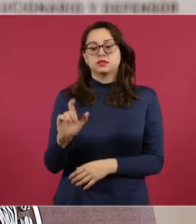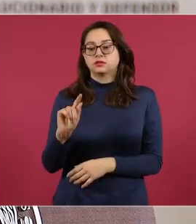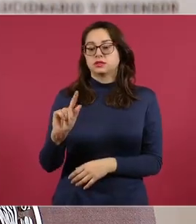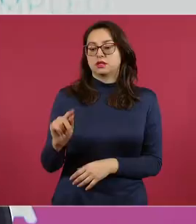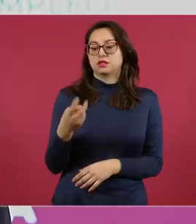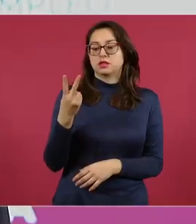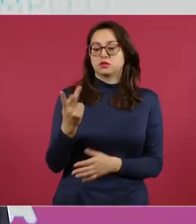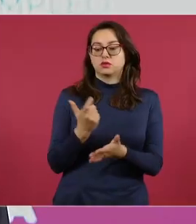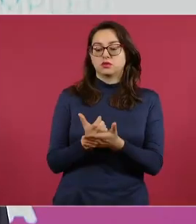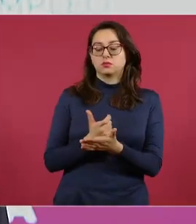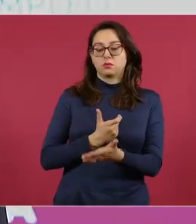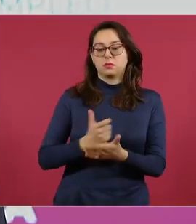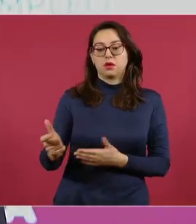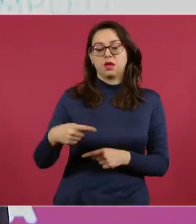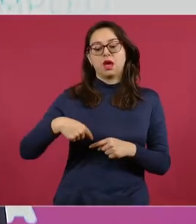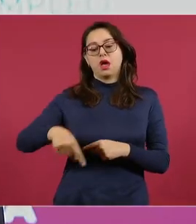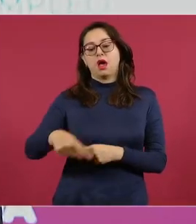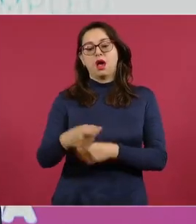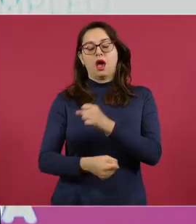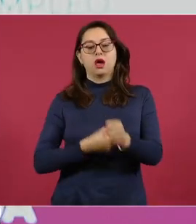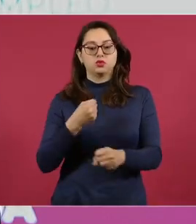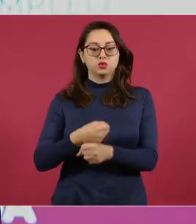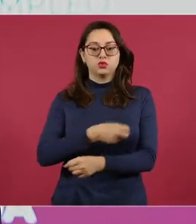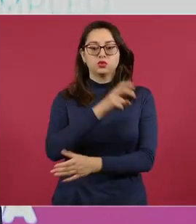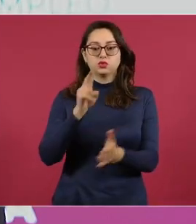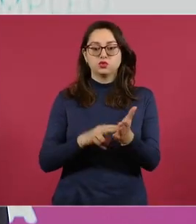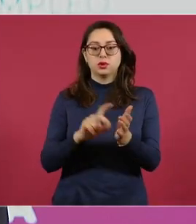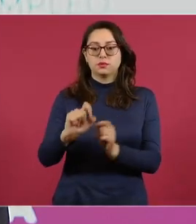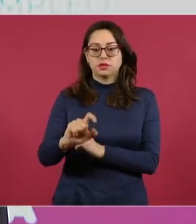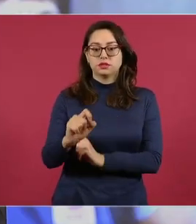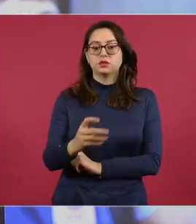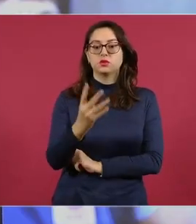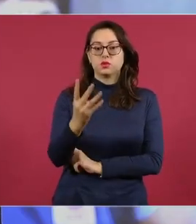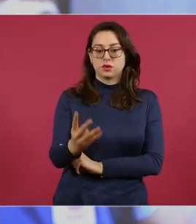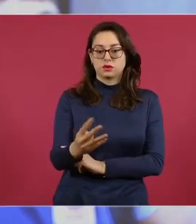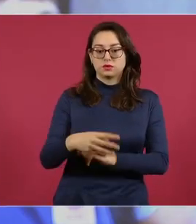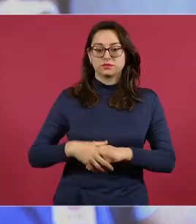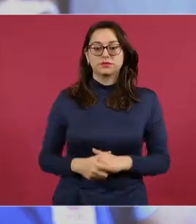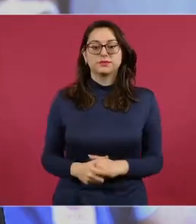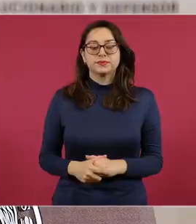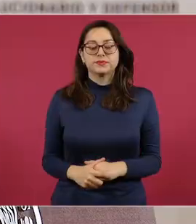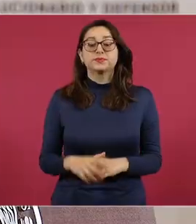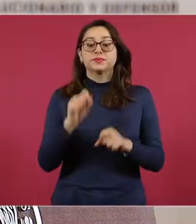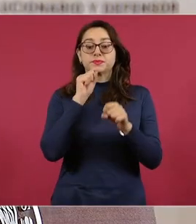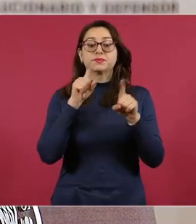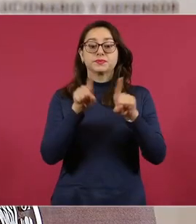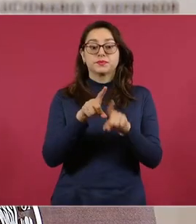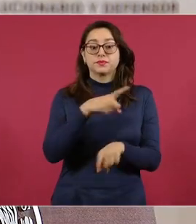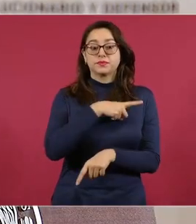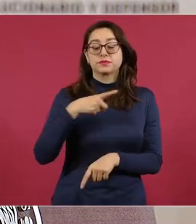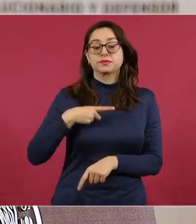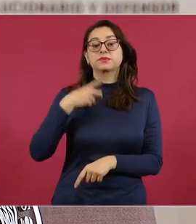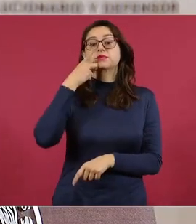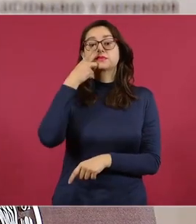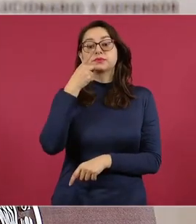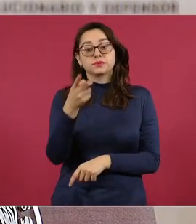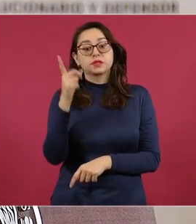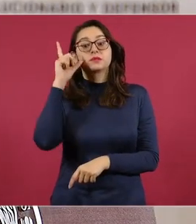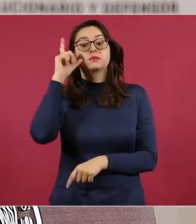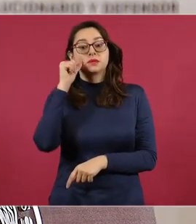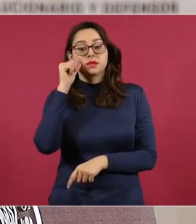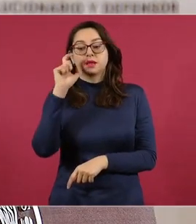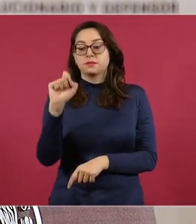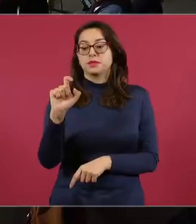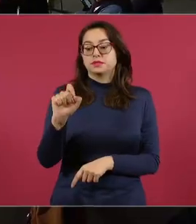7.572 pesos para este año 2024. Y también pues compartirles que el día de mañana, 26 de